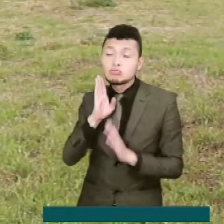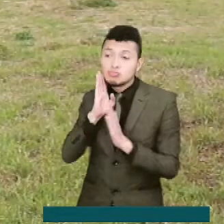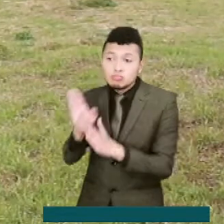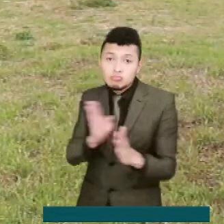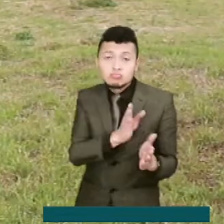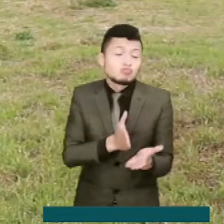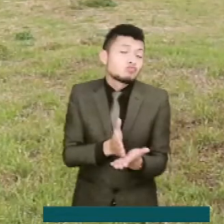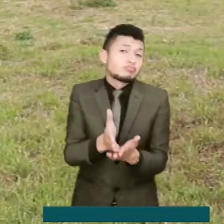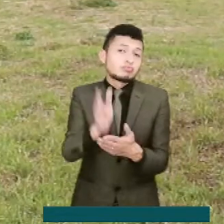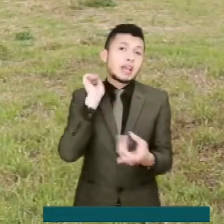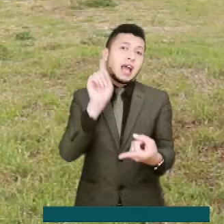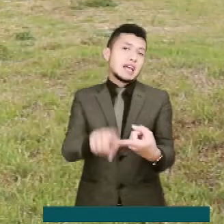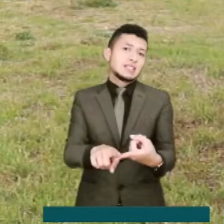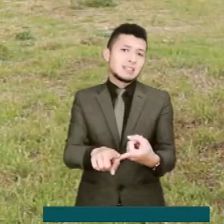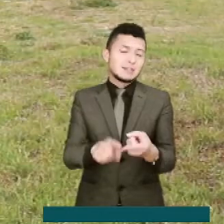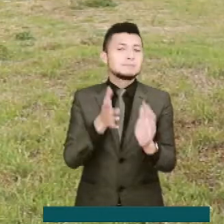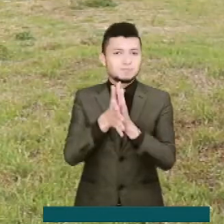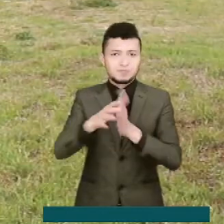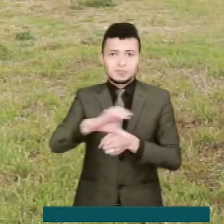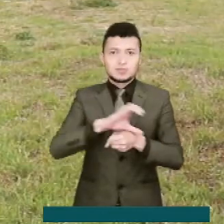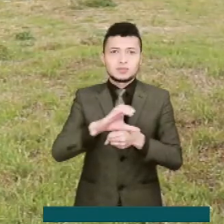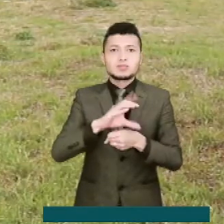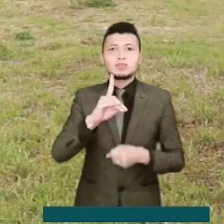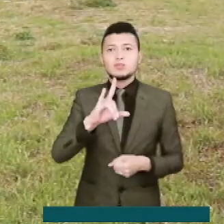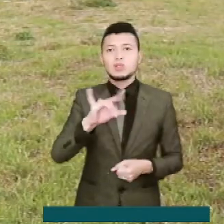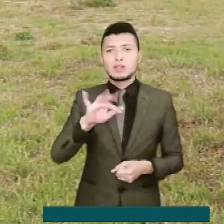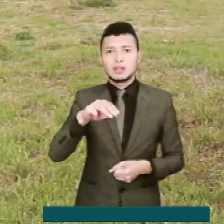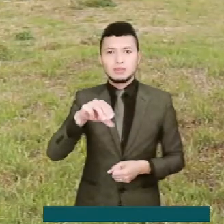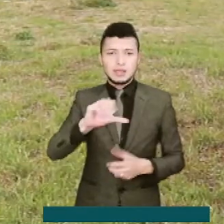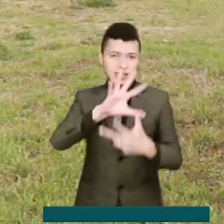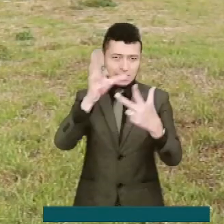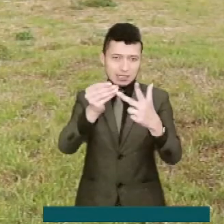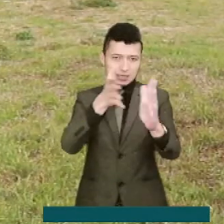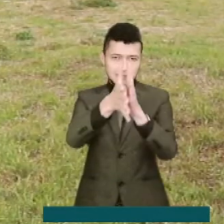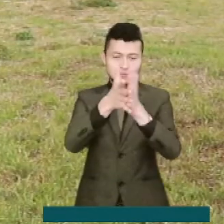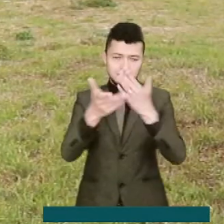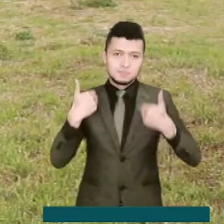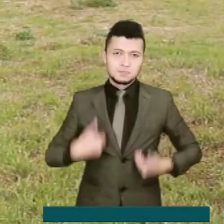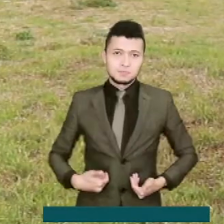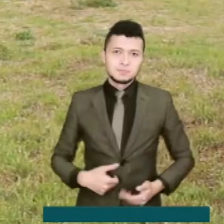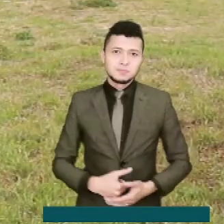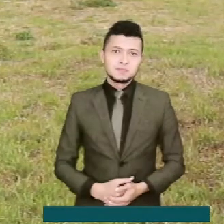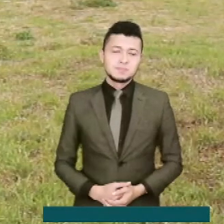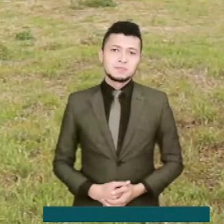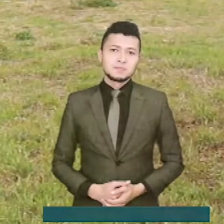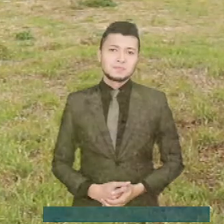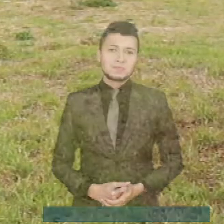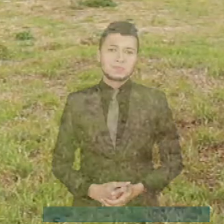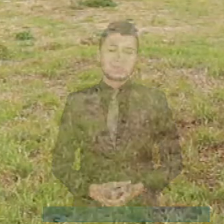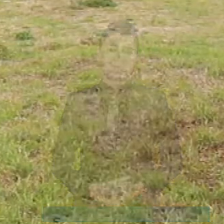callejeros la cumplirá hasta el final de sus días. Desde la ciudad de Duitama, informó Jorge Torres para Enlace 13.